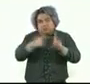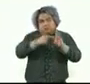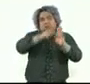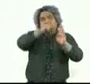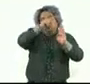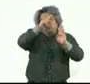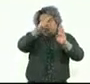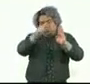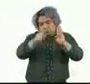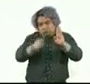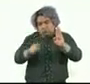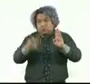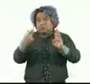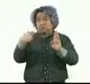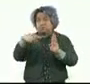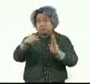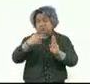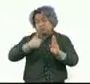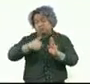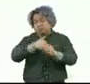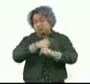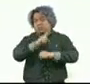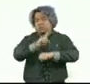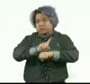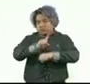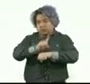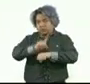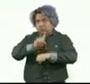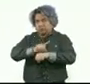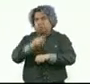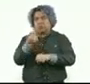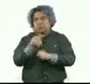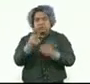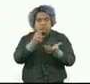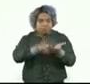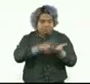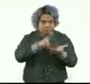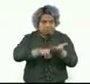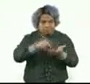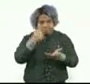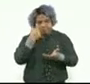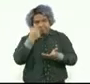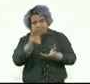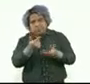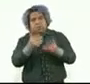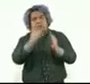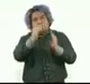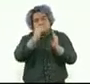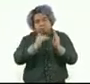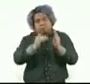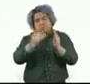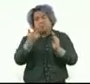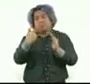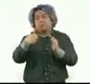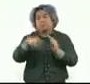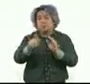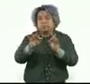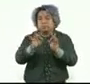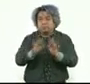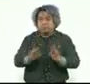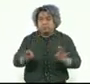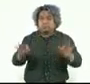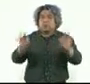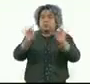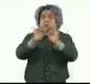pero tenemos que estar valorando la velocidad todos los días. pero lo más importante es